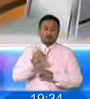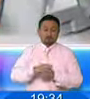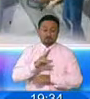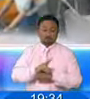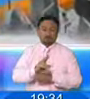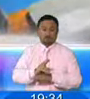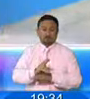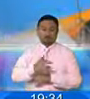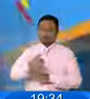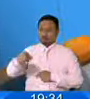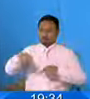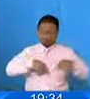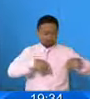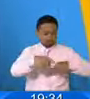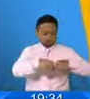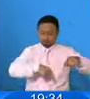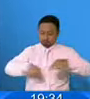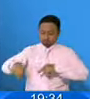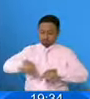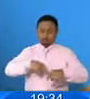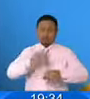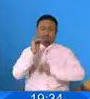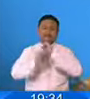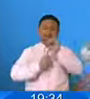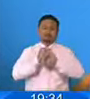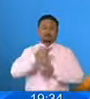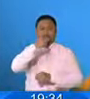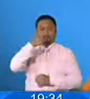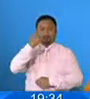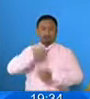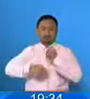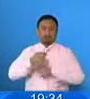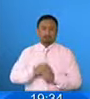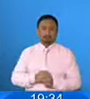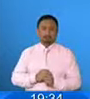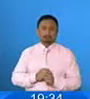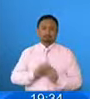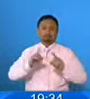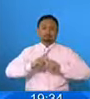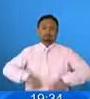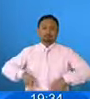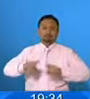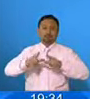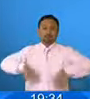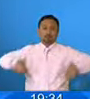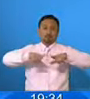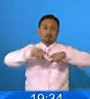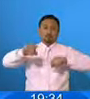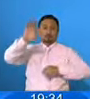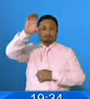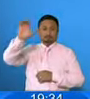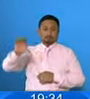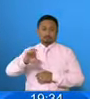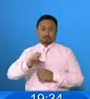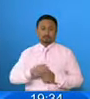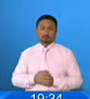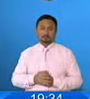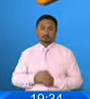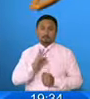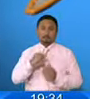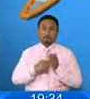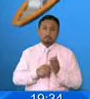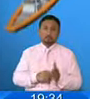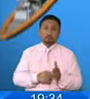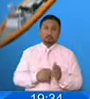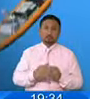un corredor logístico para el tráfico internacional de la droga, a través de diferentes puntos del perfil costero, entre ellos